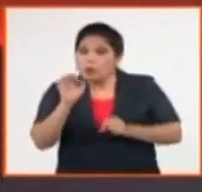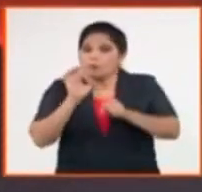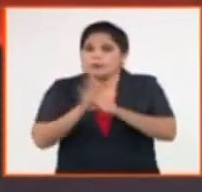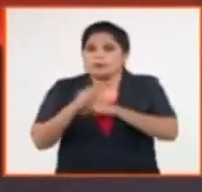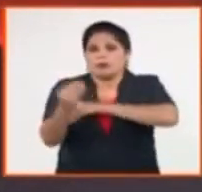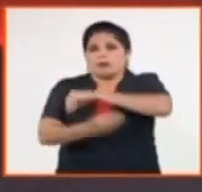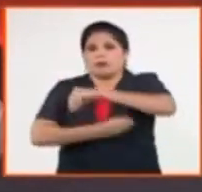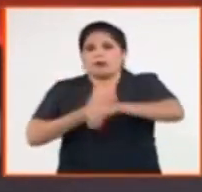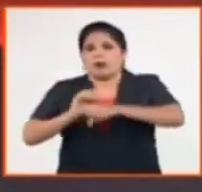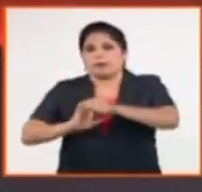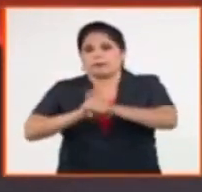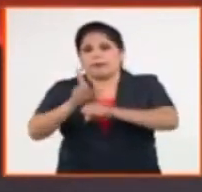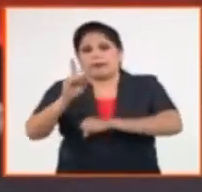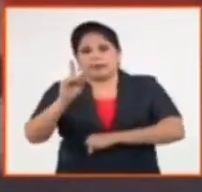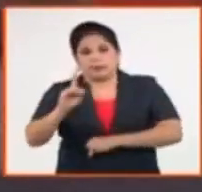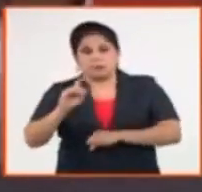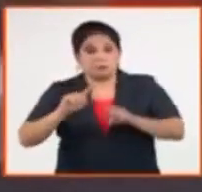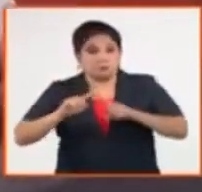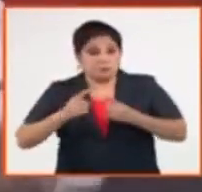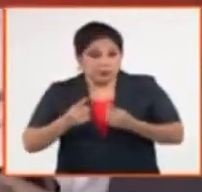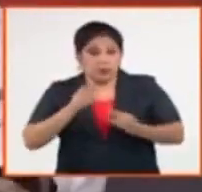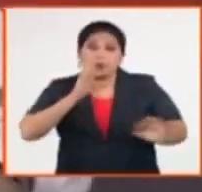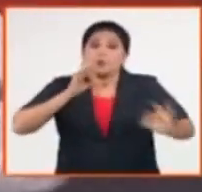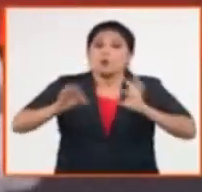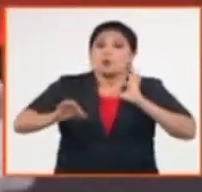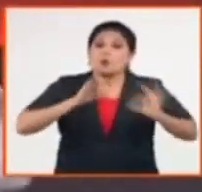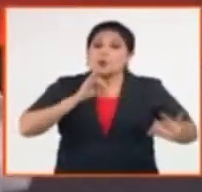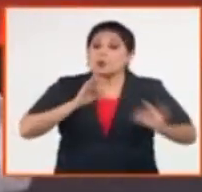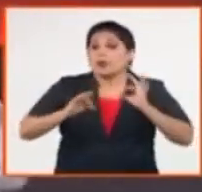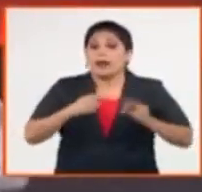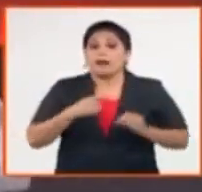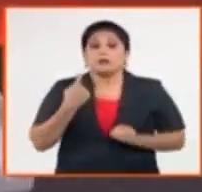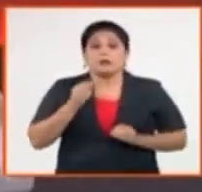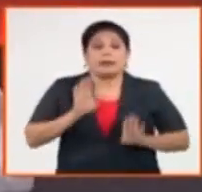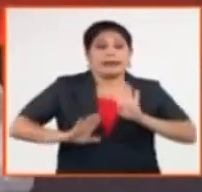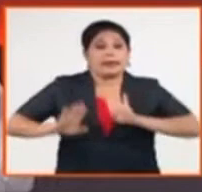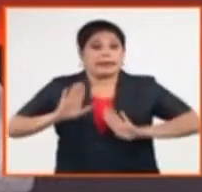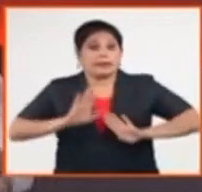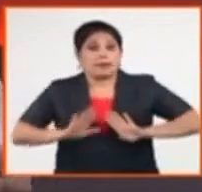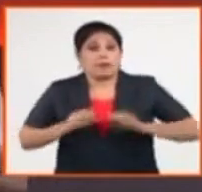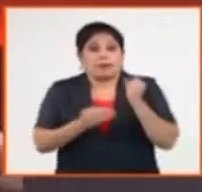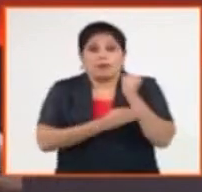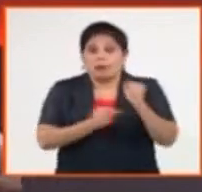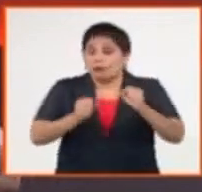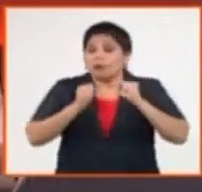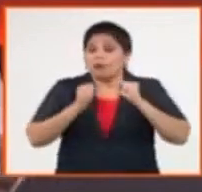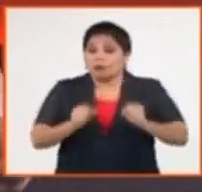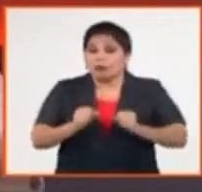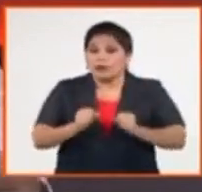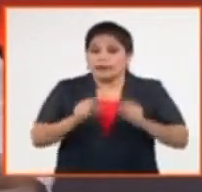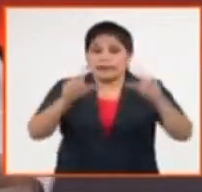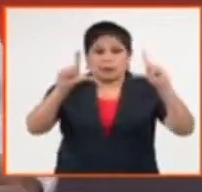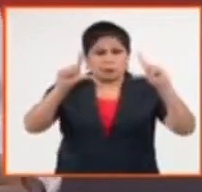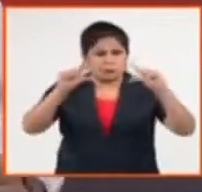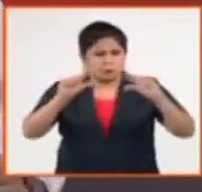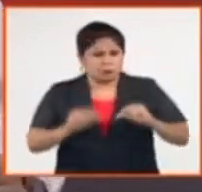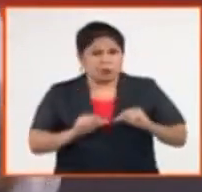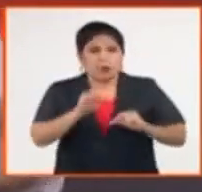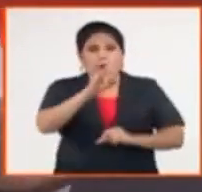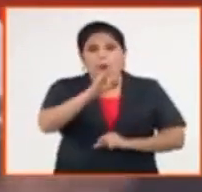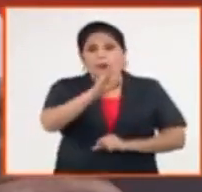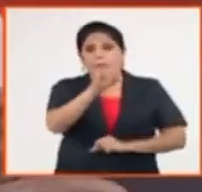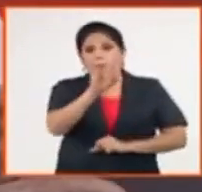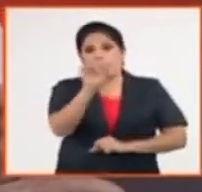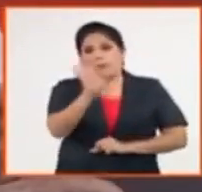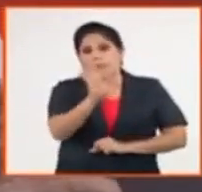Delta. Sin embargo, la protección contra la enfermedad severa solo se redujo de un 99